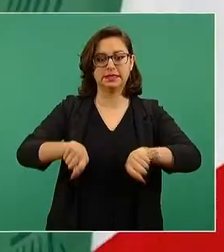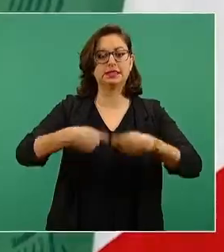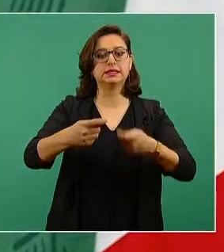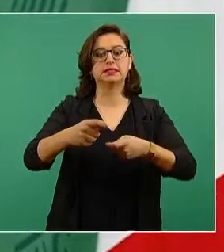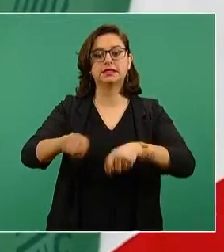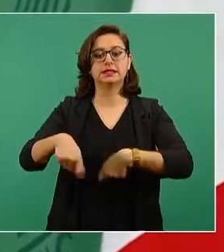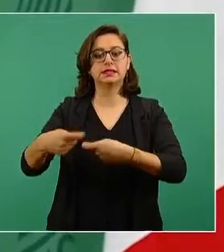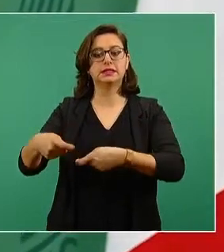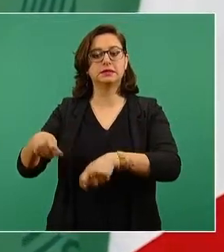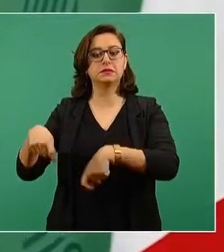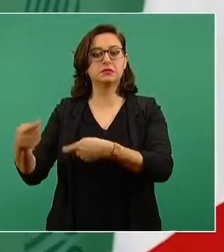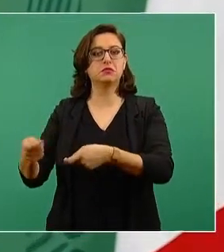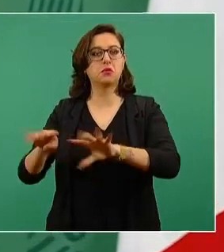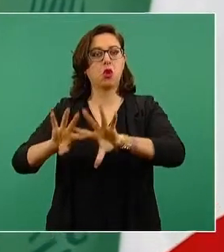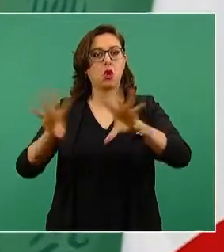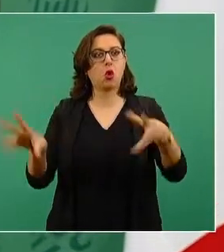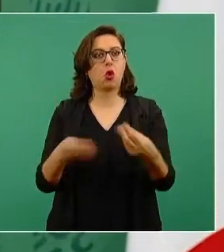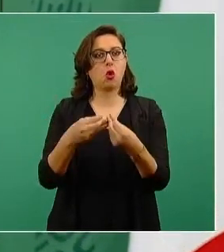estaríamos hablando